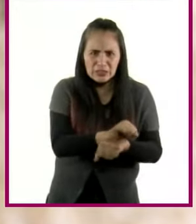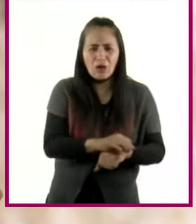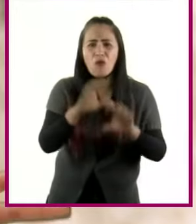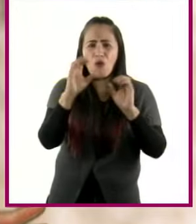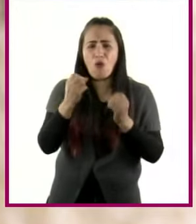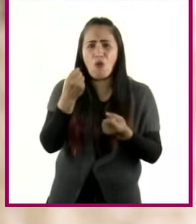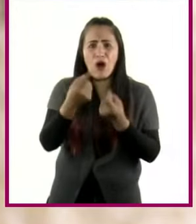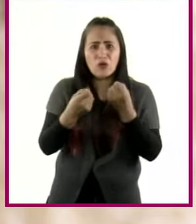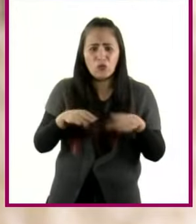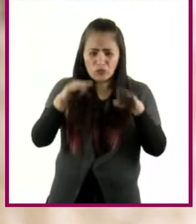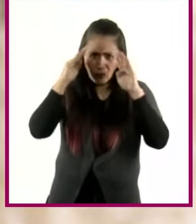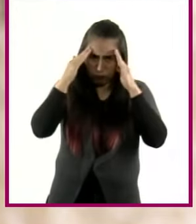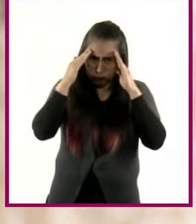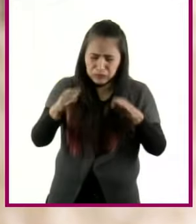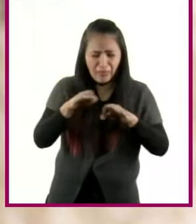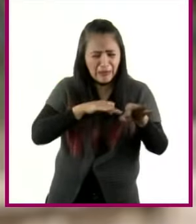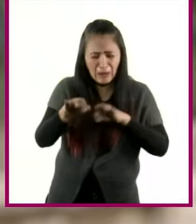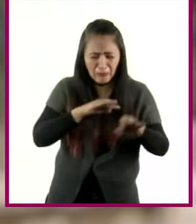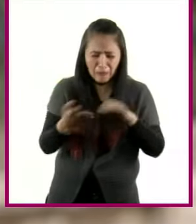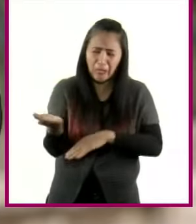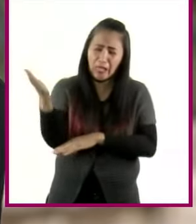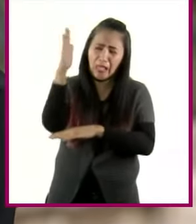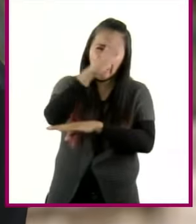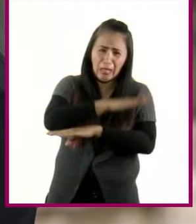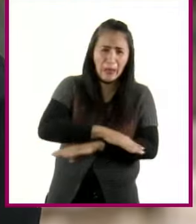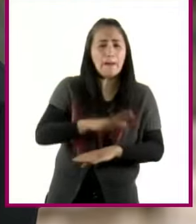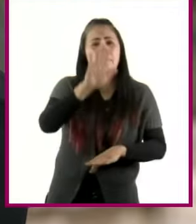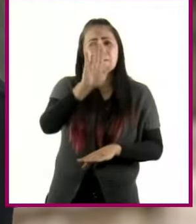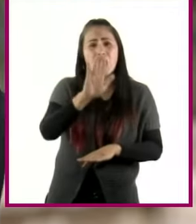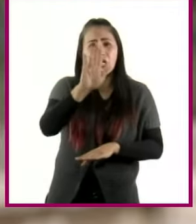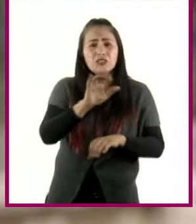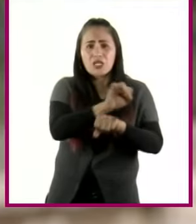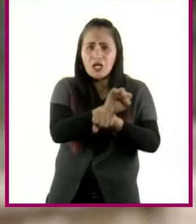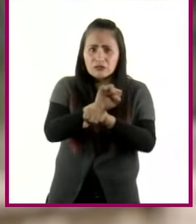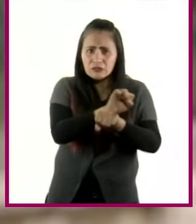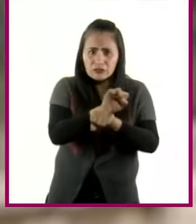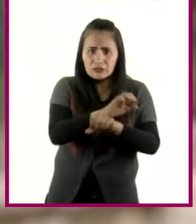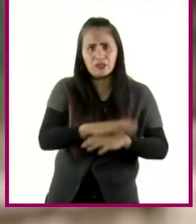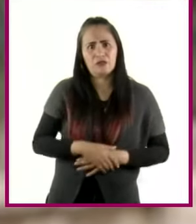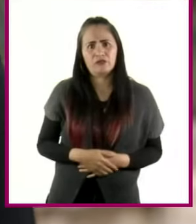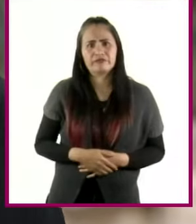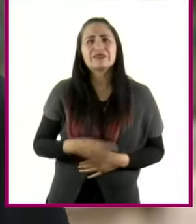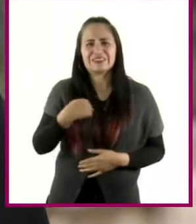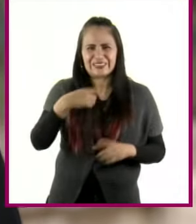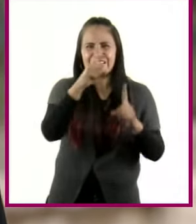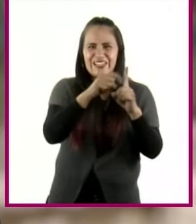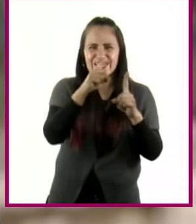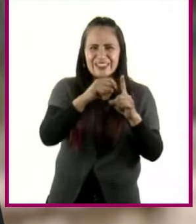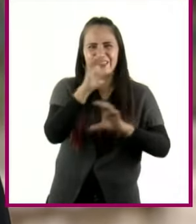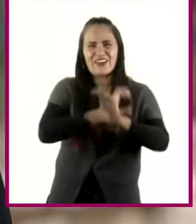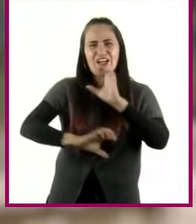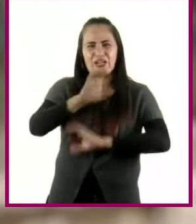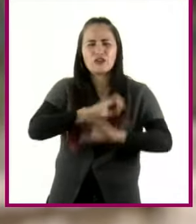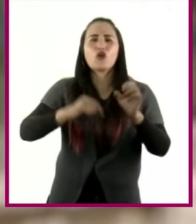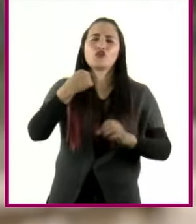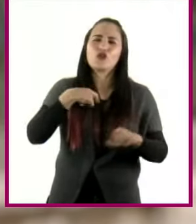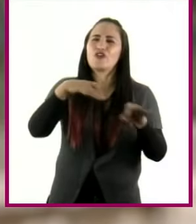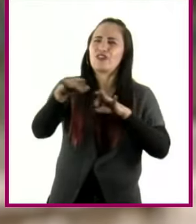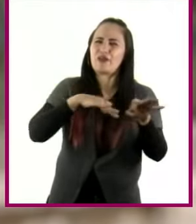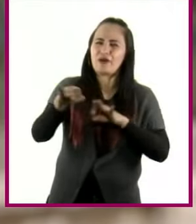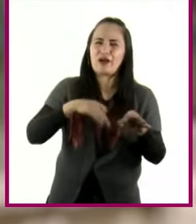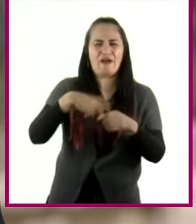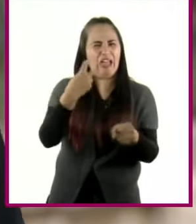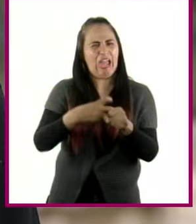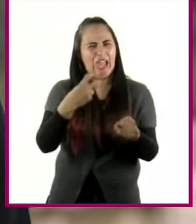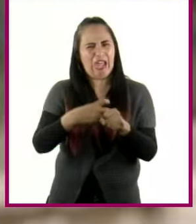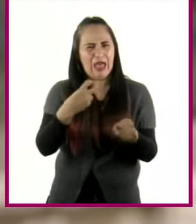parece que se esclavizan solitos. Eso me recuerda a una caricatura donde alguien canta "Trabajo muy duro como un